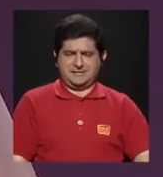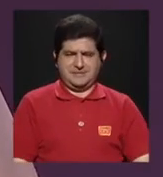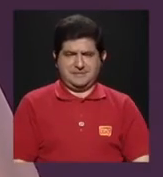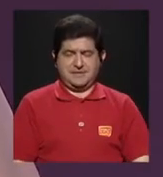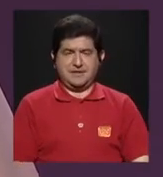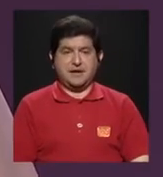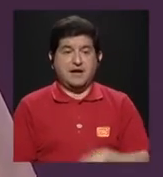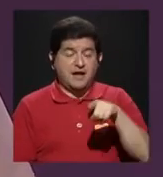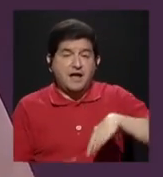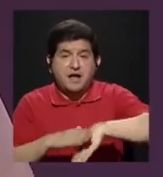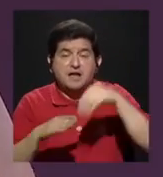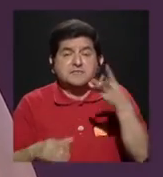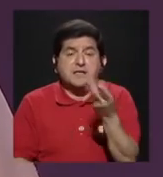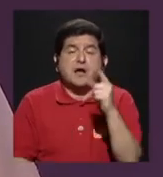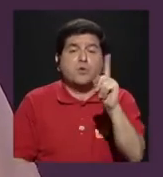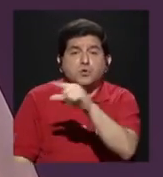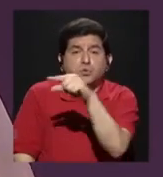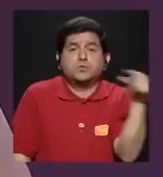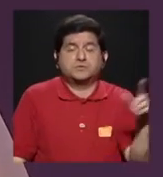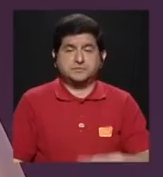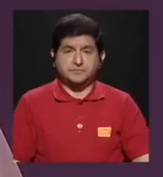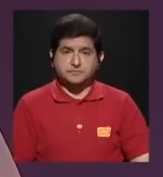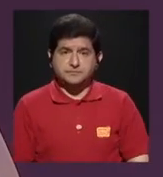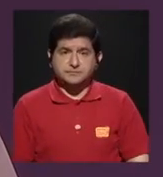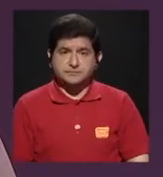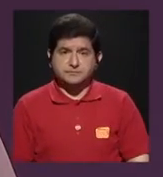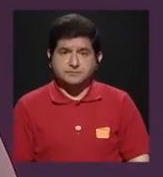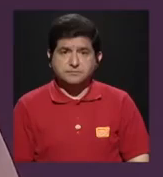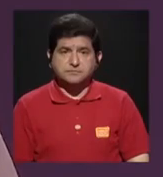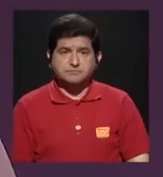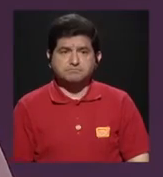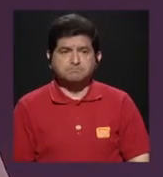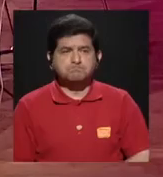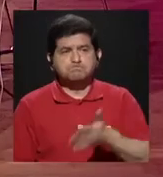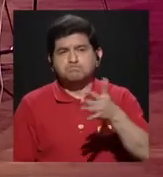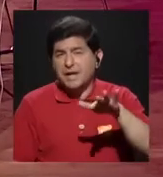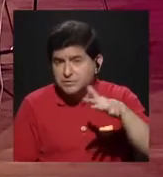mujeres, ¿cuánto extraen por semana, por decir algo?